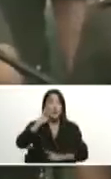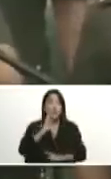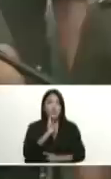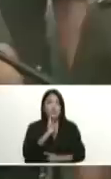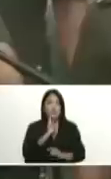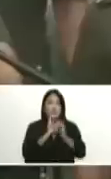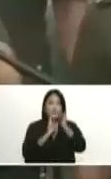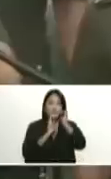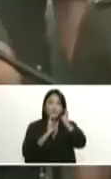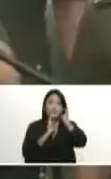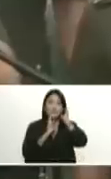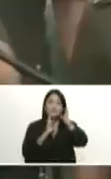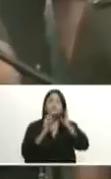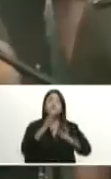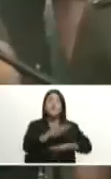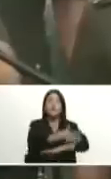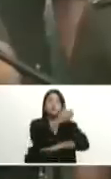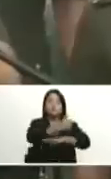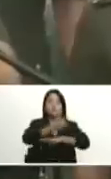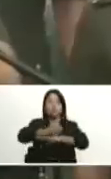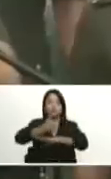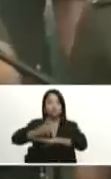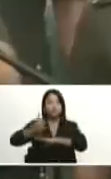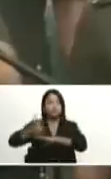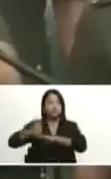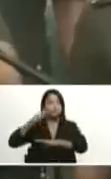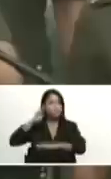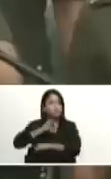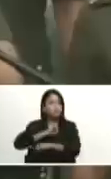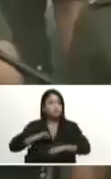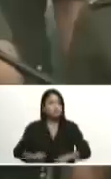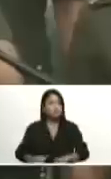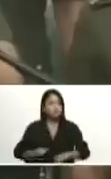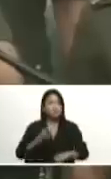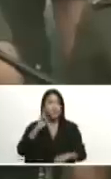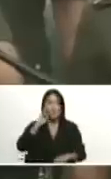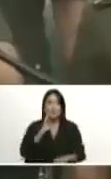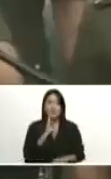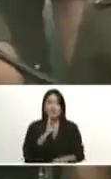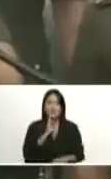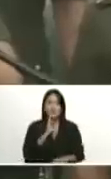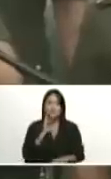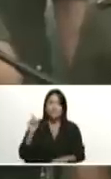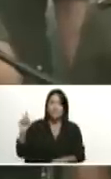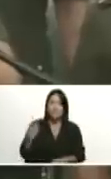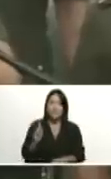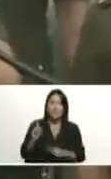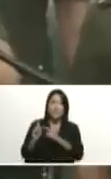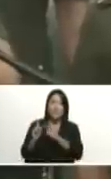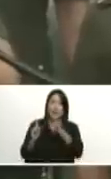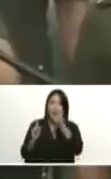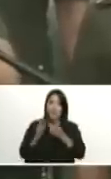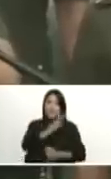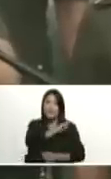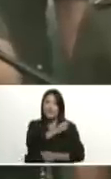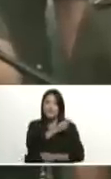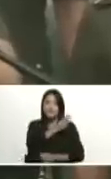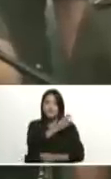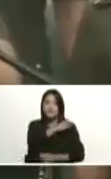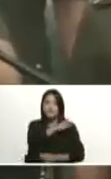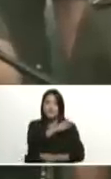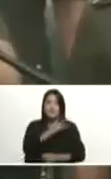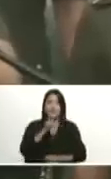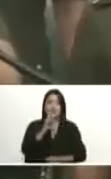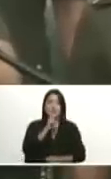el Estado Mayor Superior de la Fuerza Armada Nacional Bolivariana. Está conmigo el señor general en jefe,